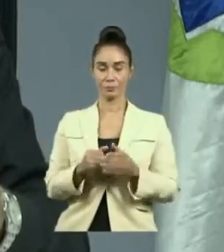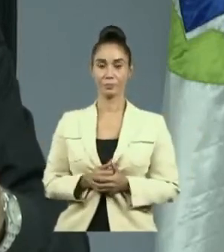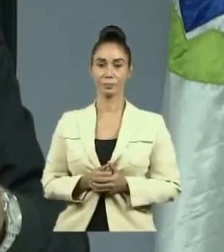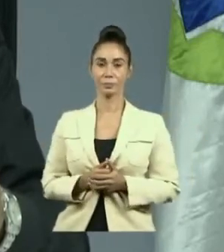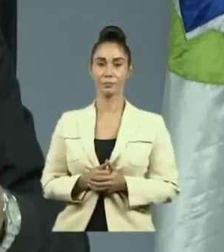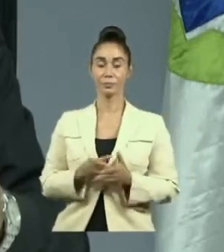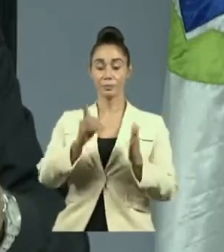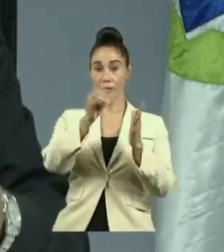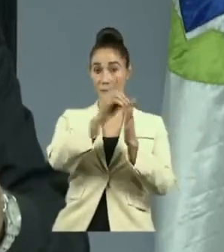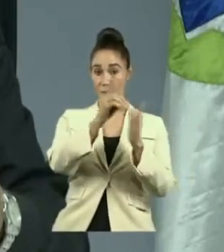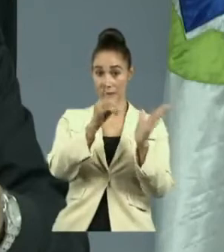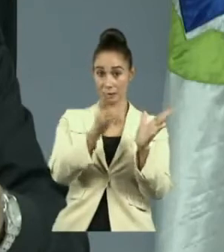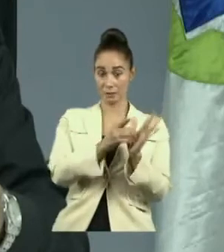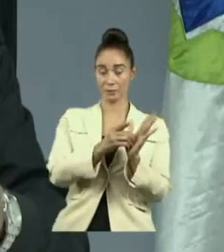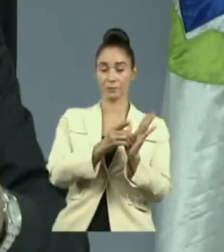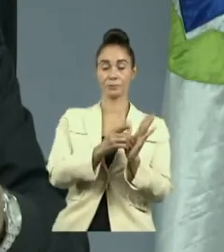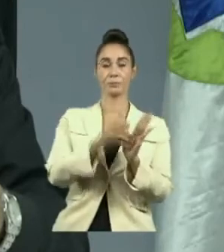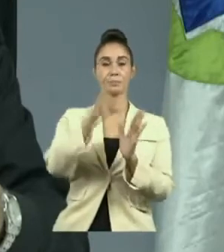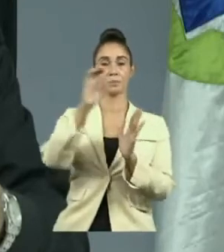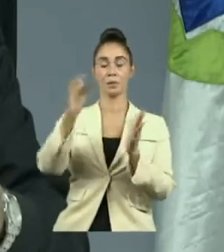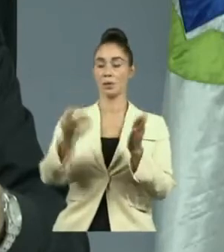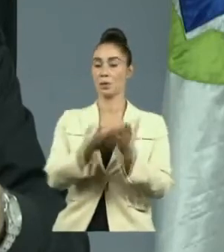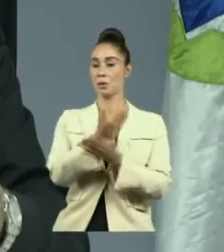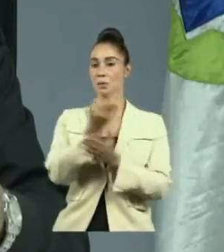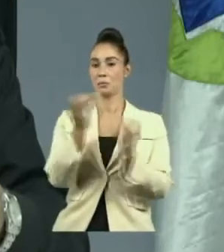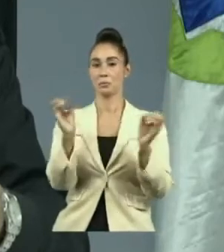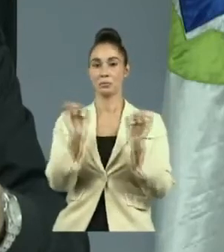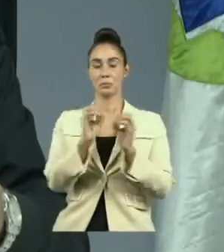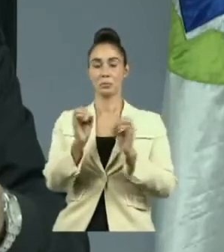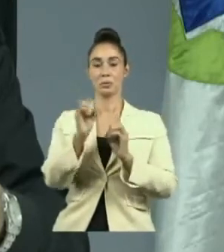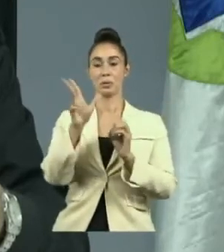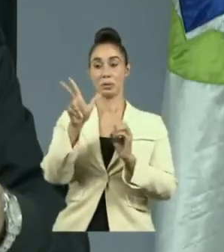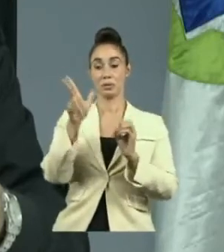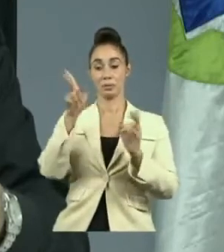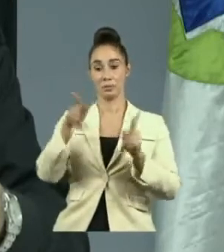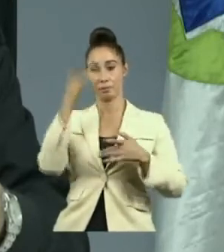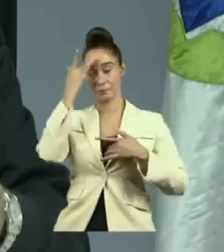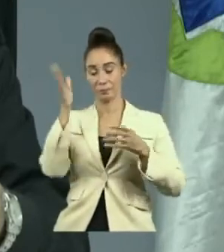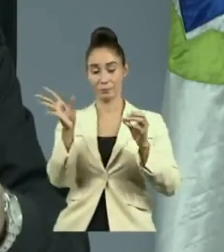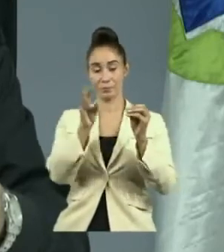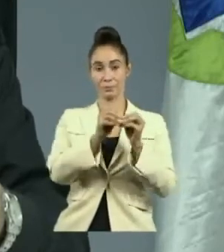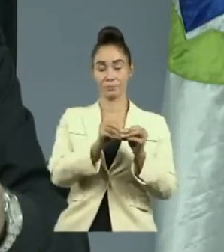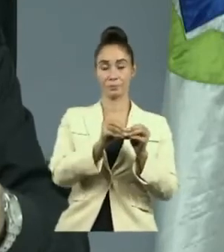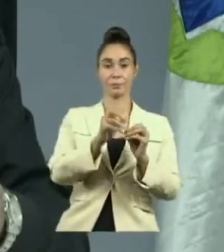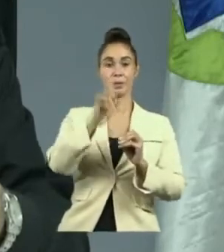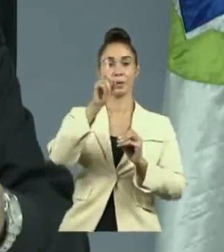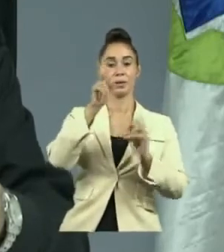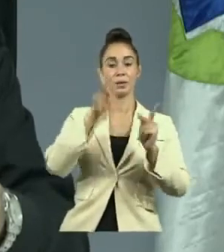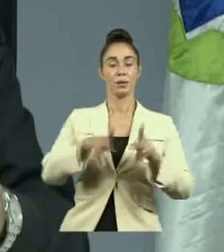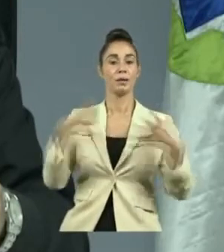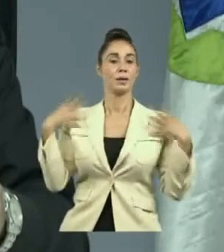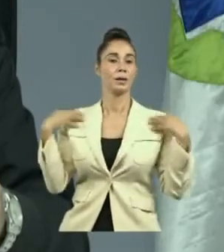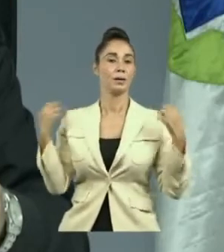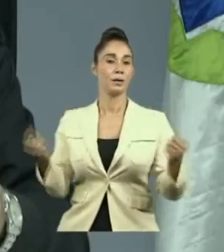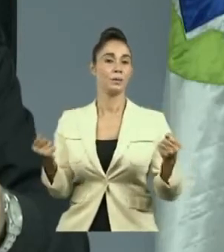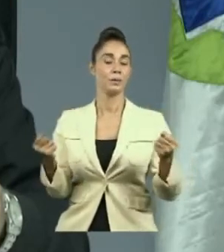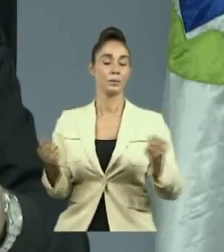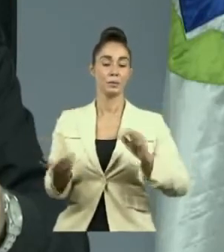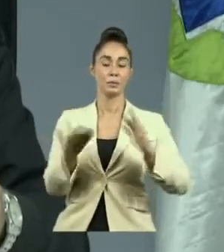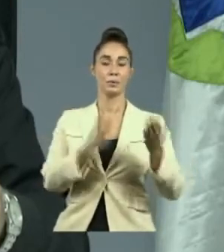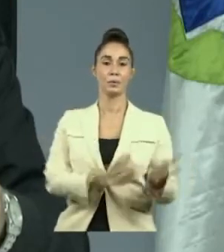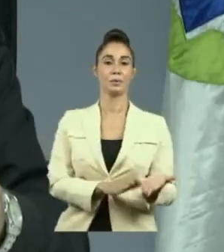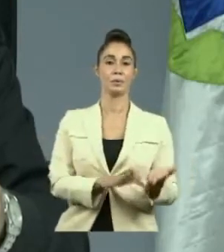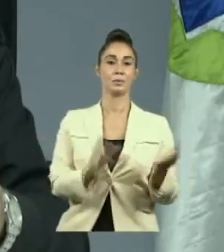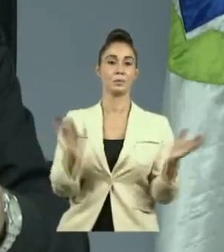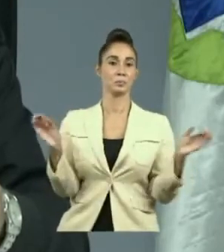dajabón 0 casos nuevos 3 acumulados unos recupera 20